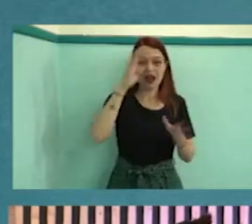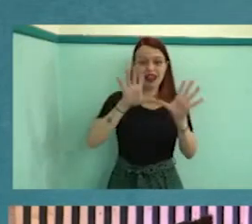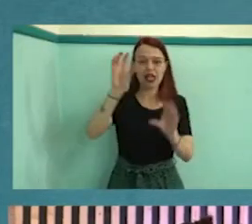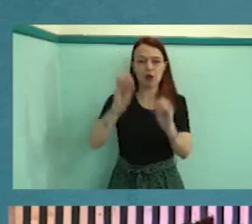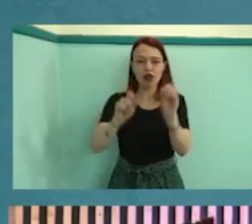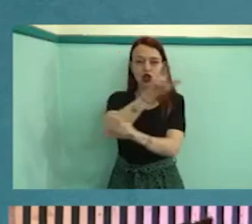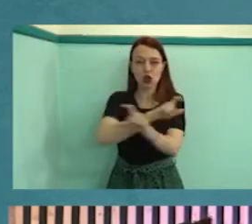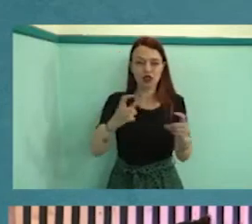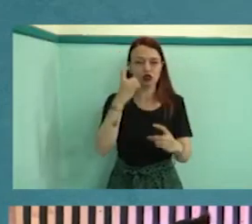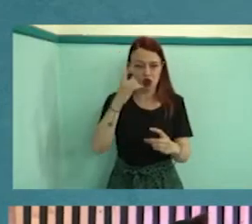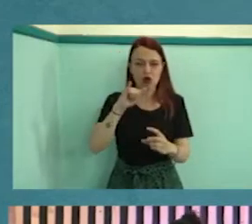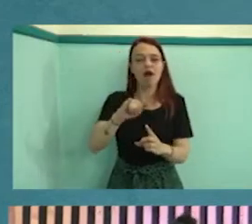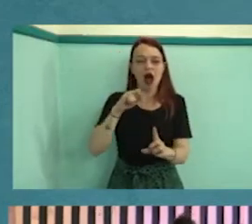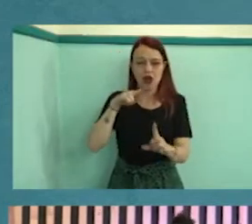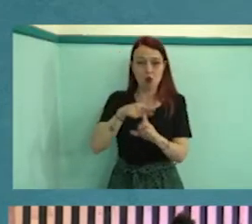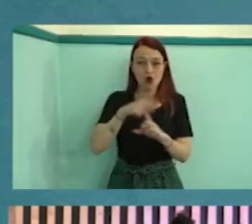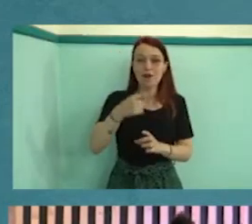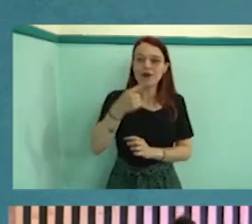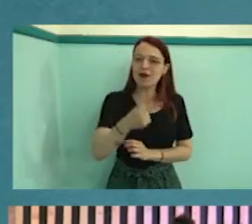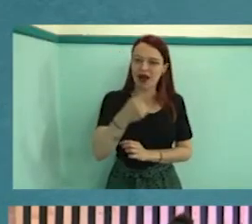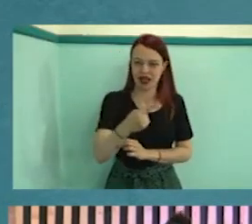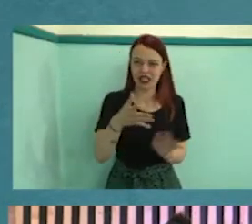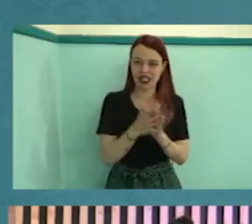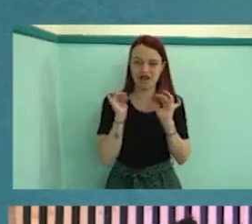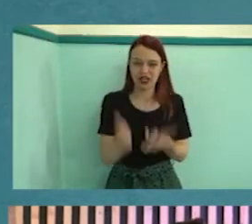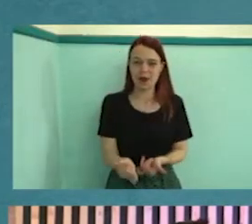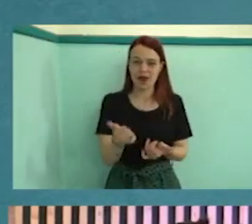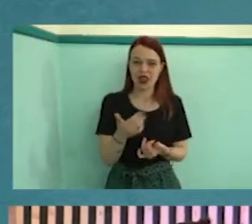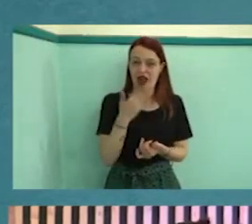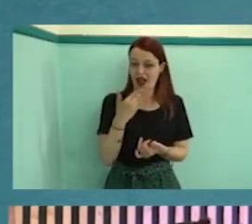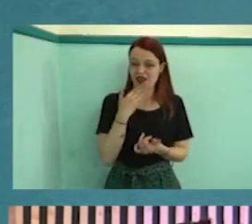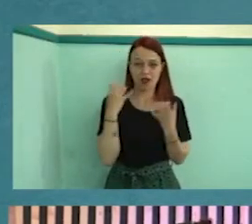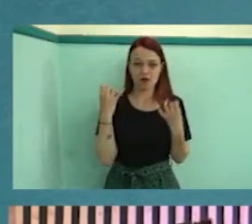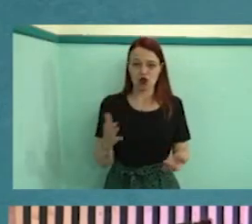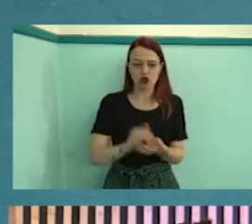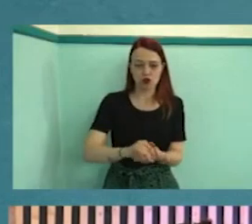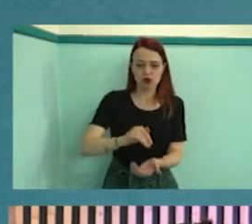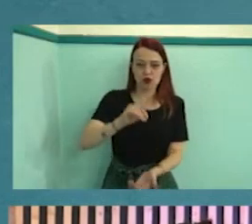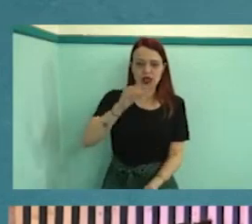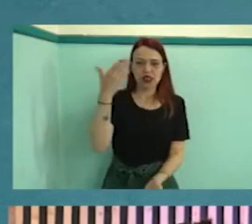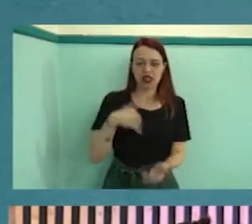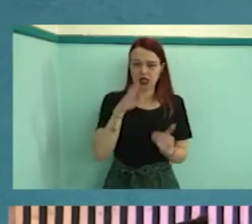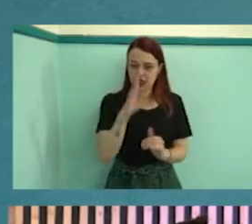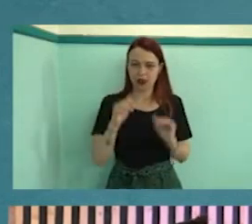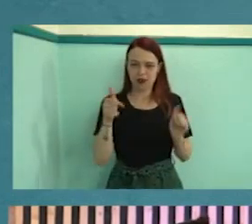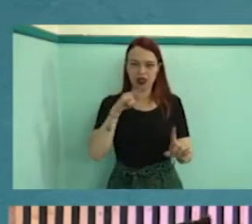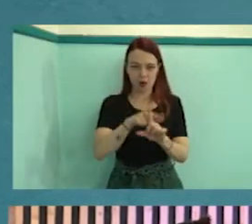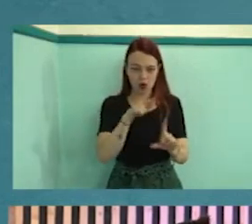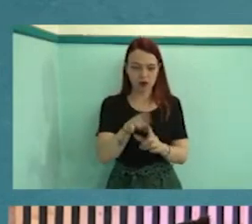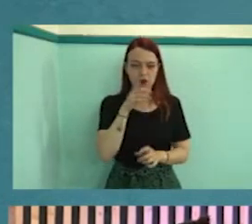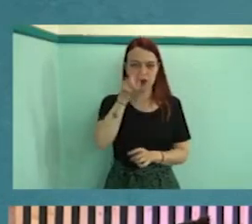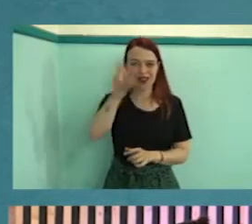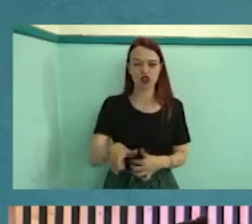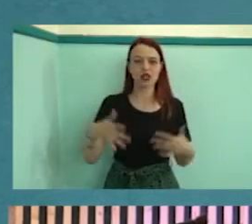alumnos sufren este esta problemática en primaria o sea en los primeros años de vida no en en esos primeros años de la infancia eh la víctima de